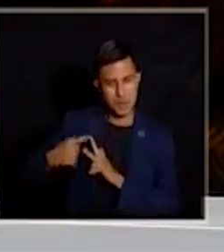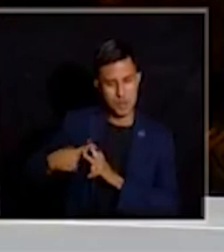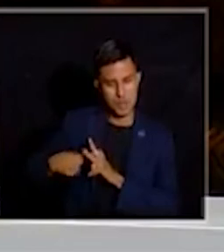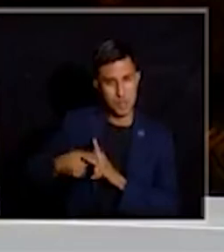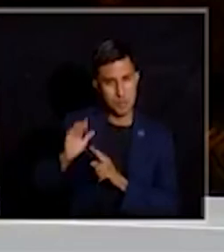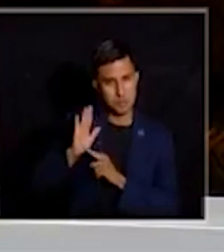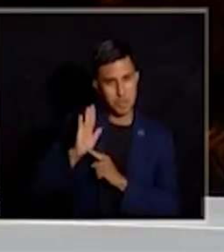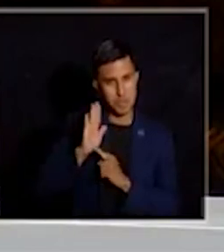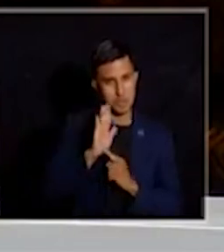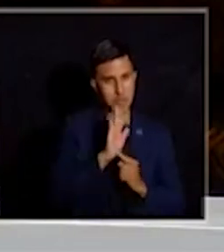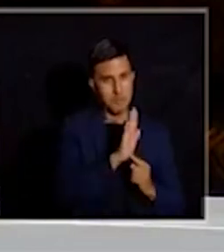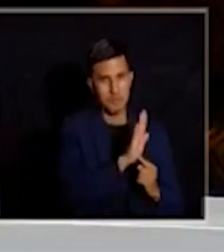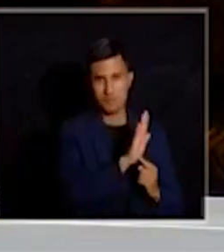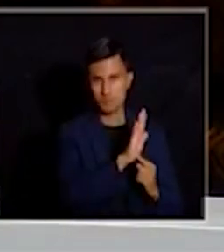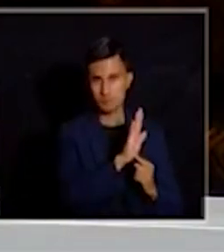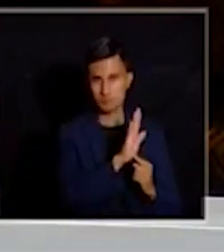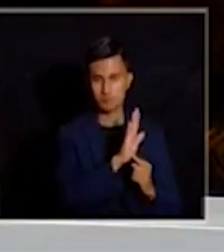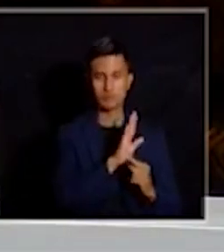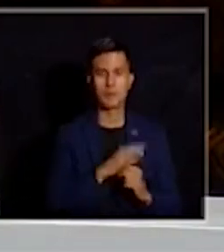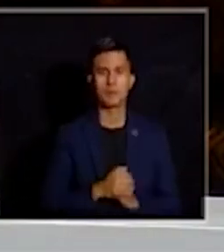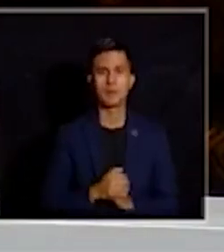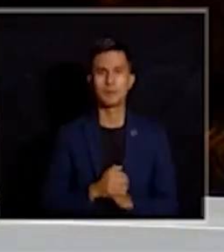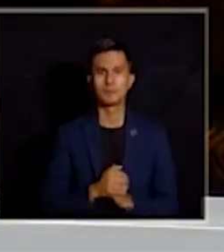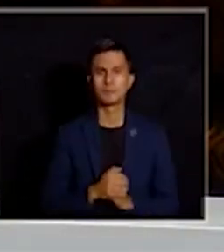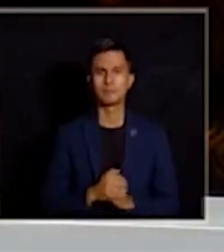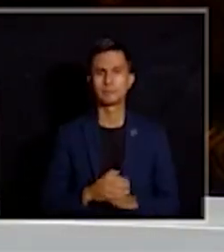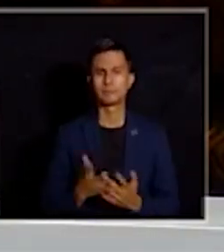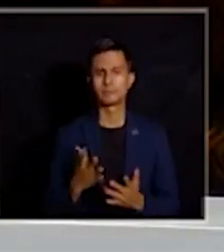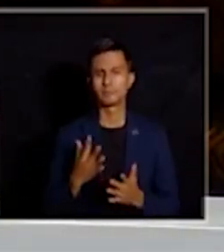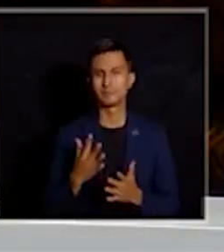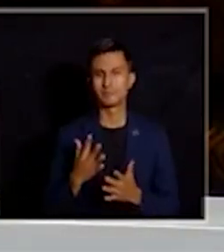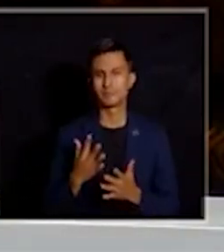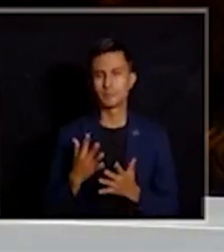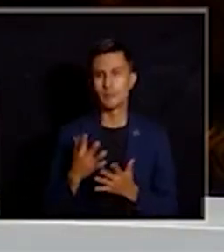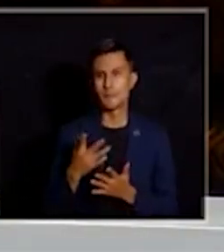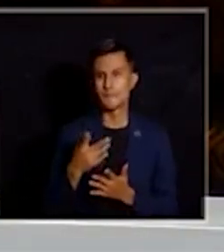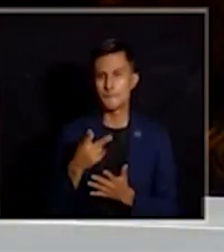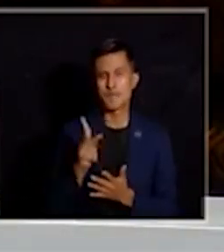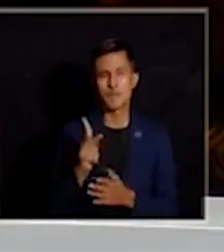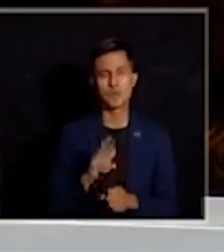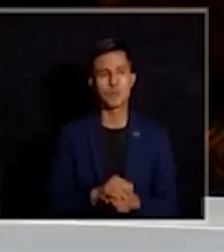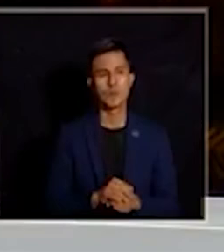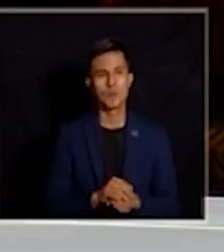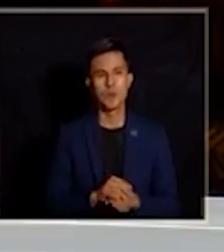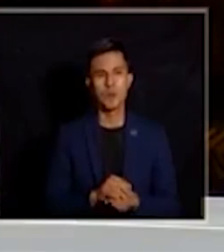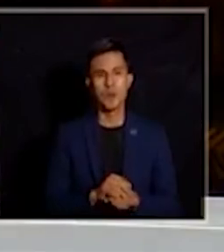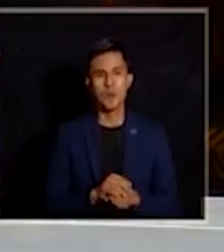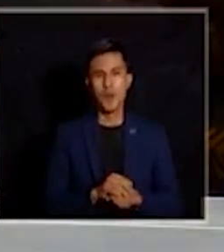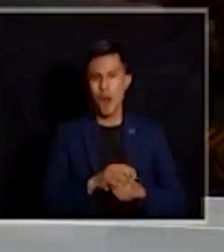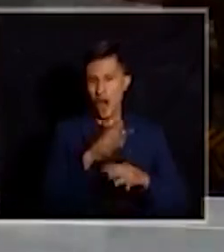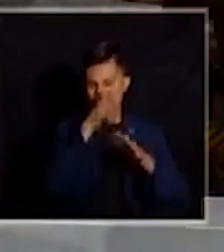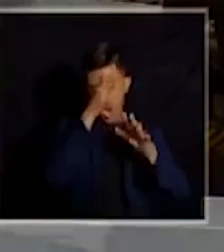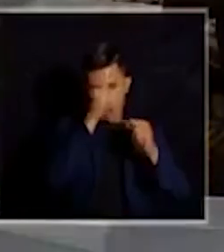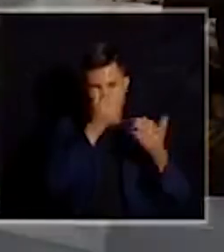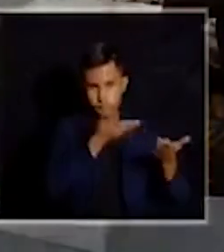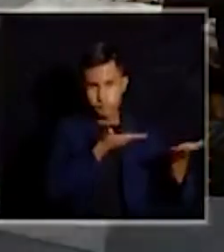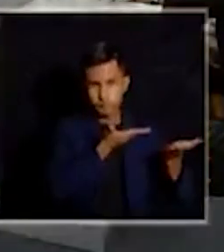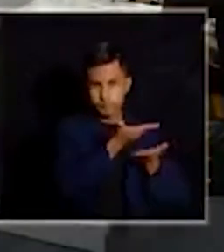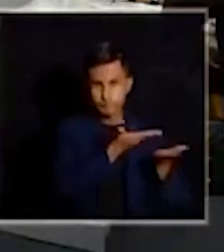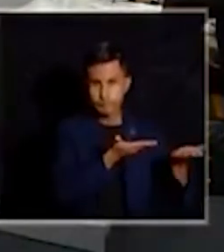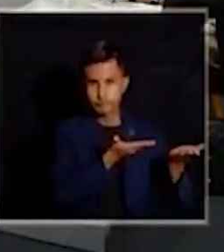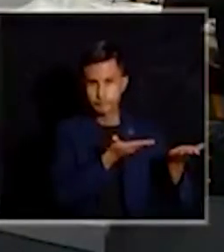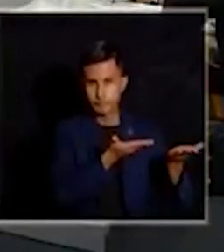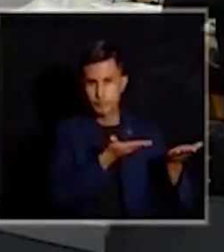indicadores pero finalmente la coordinación no es no es únicamente para él para el futuro para lo que